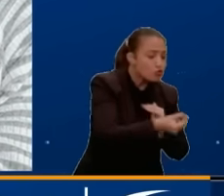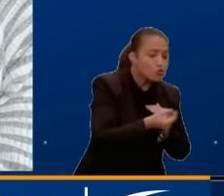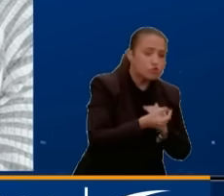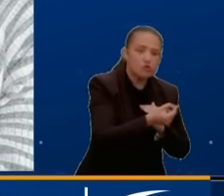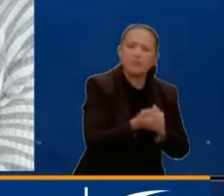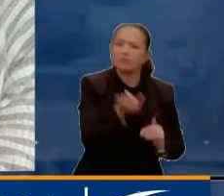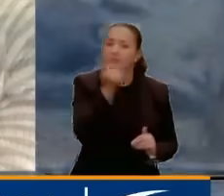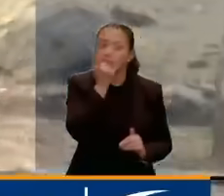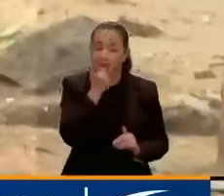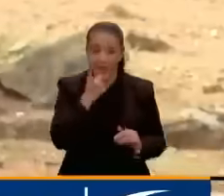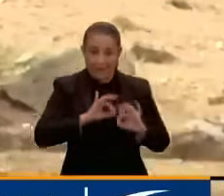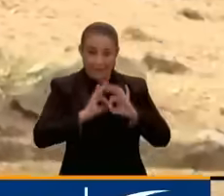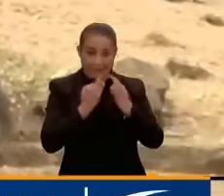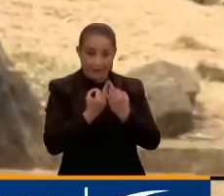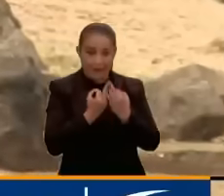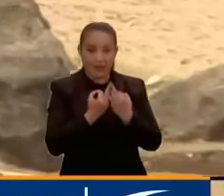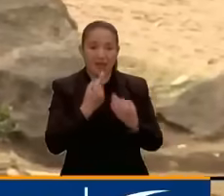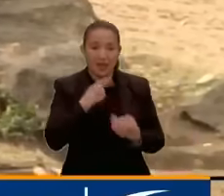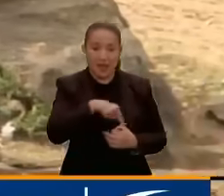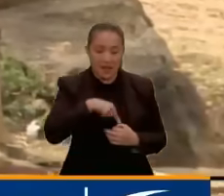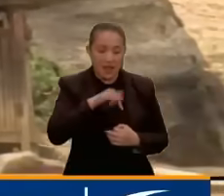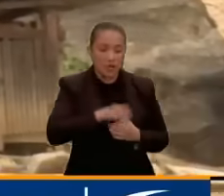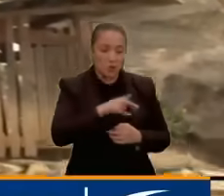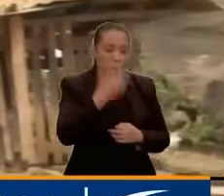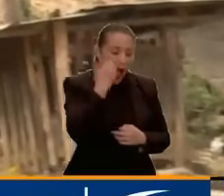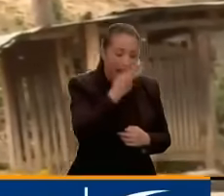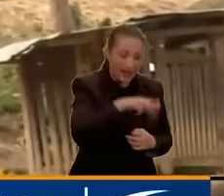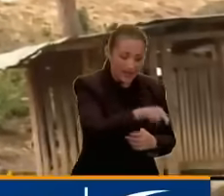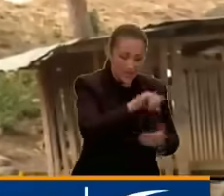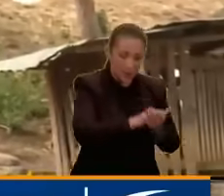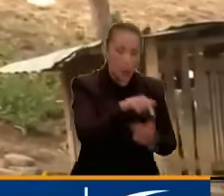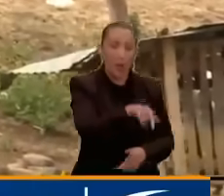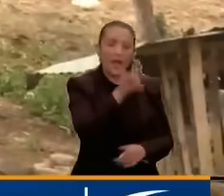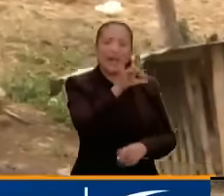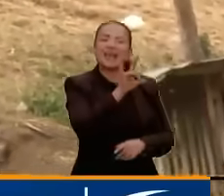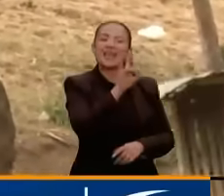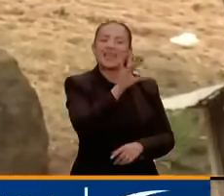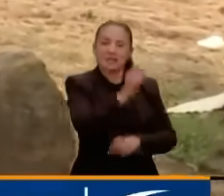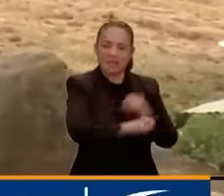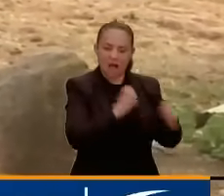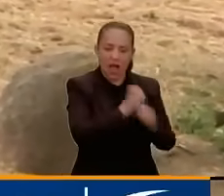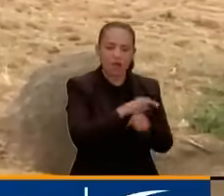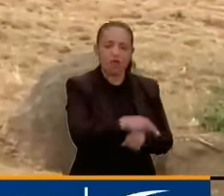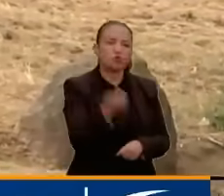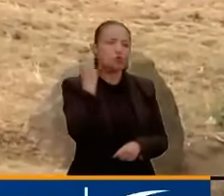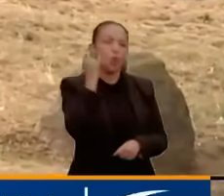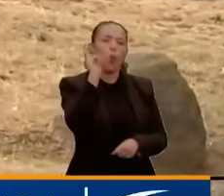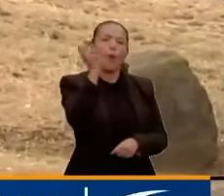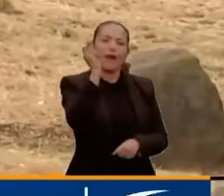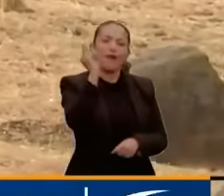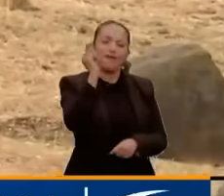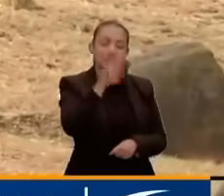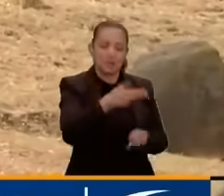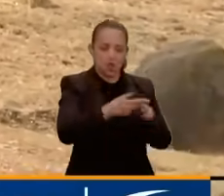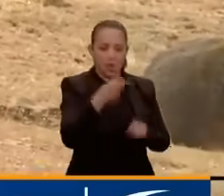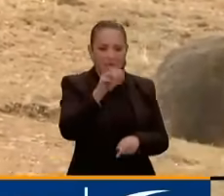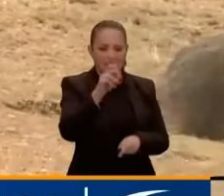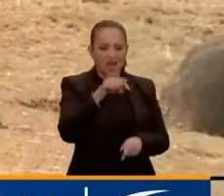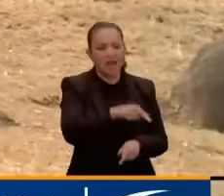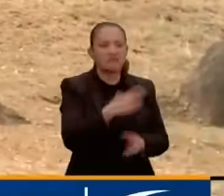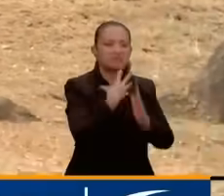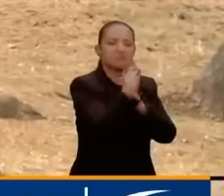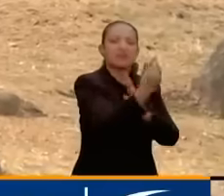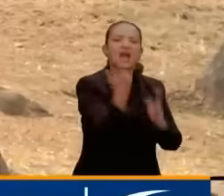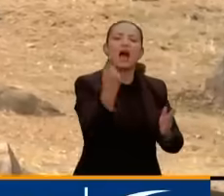Según la familia de la menor de 15 años, identificada como Sara Gil Plaza, salió el pasado jueves a hacer tareas a eso de